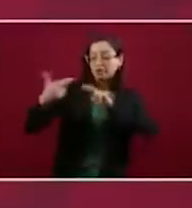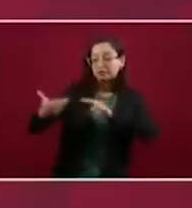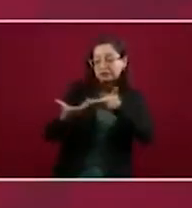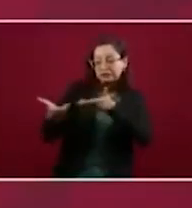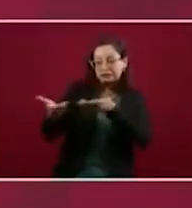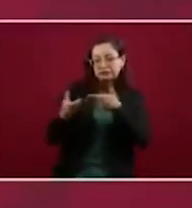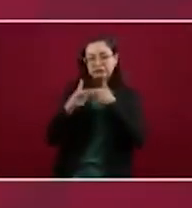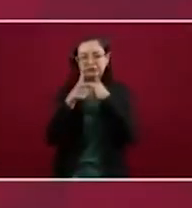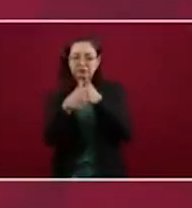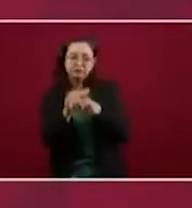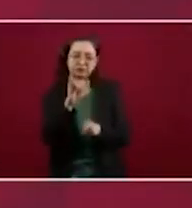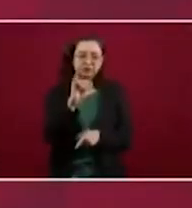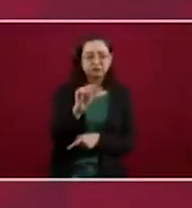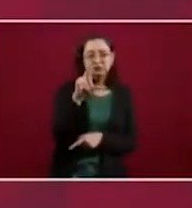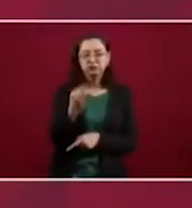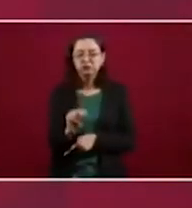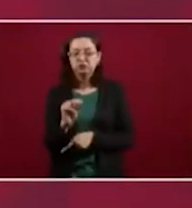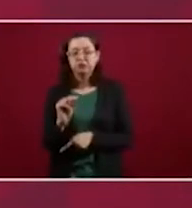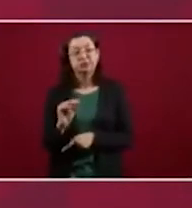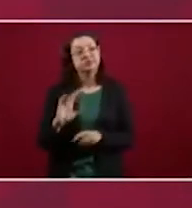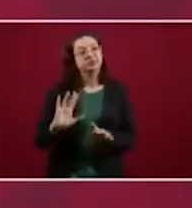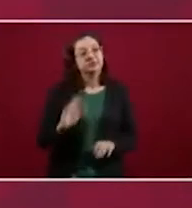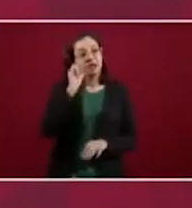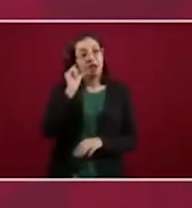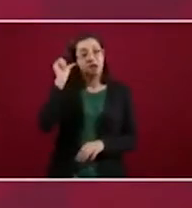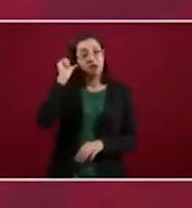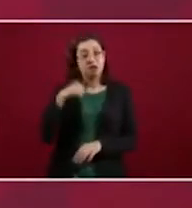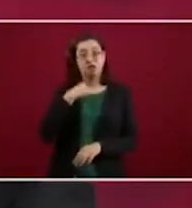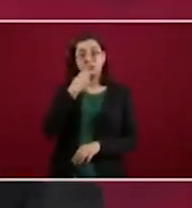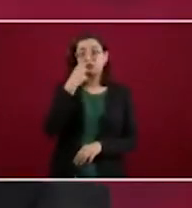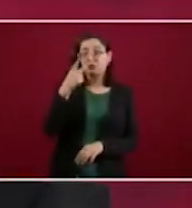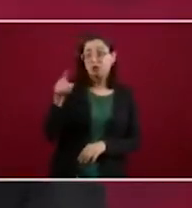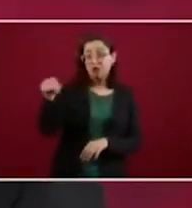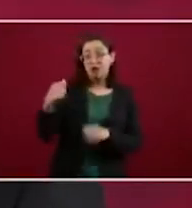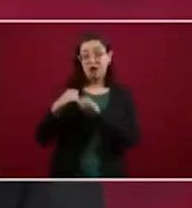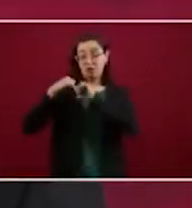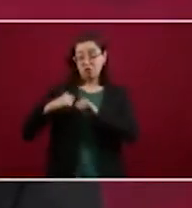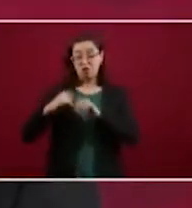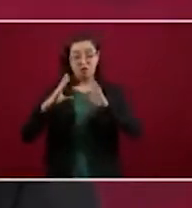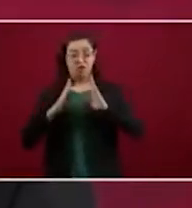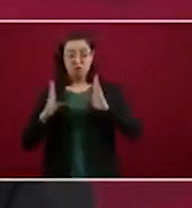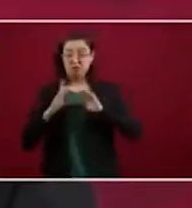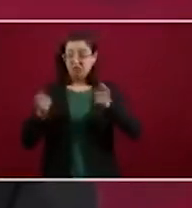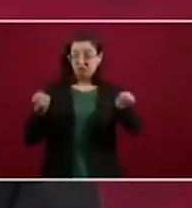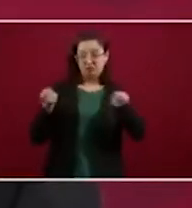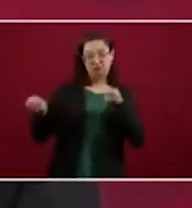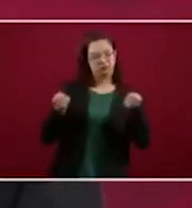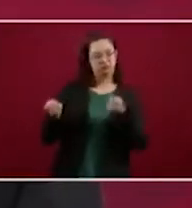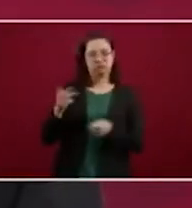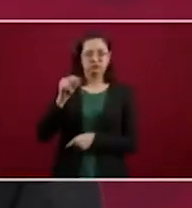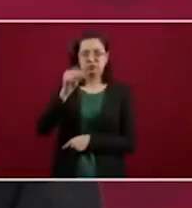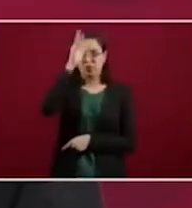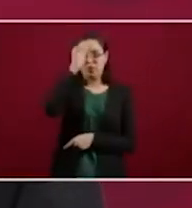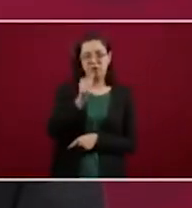buenos ojos un régimen militar no sólo nosotros toda la comunidad internacional